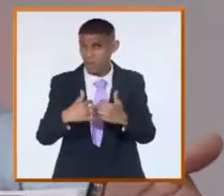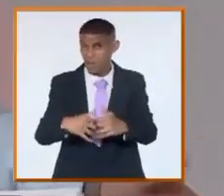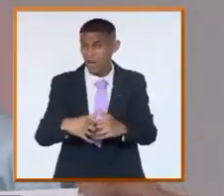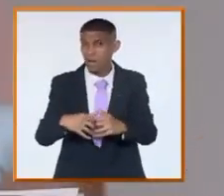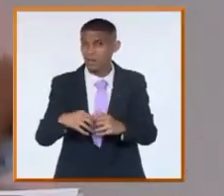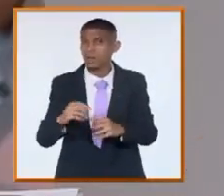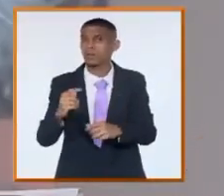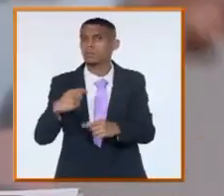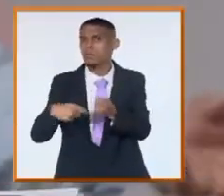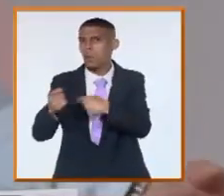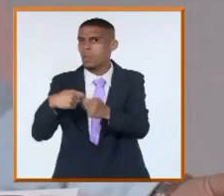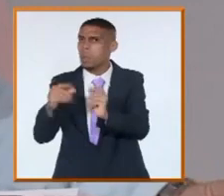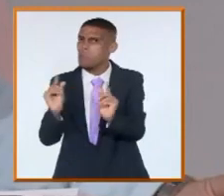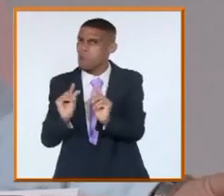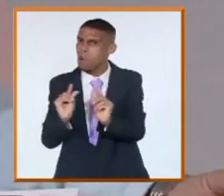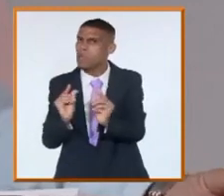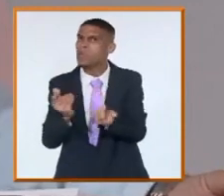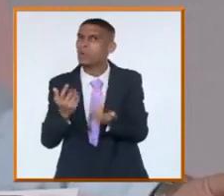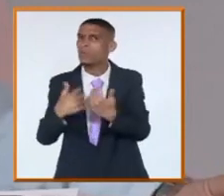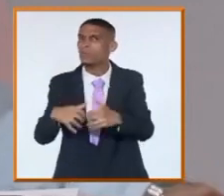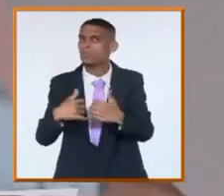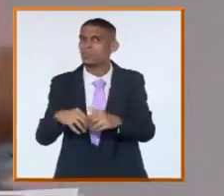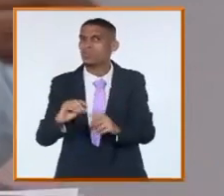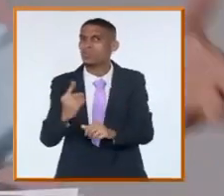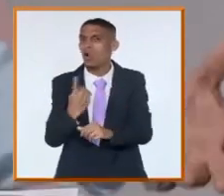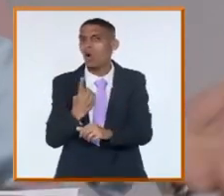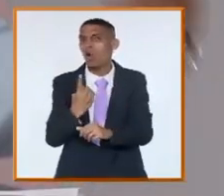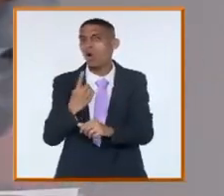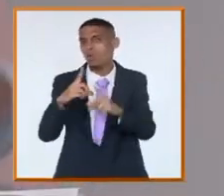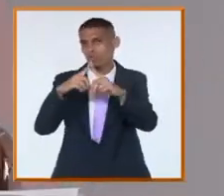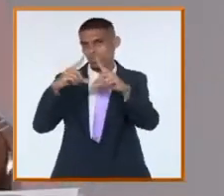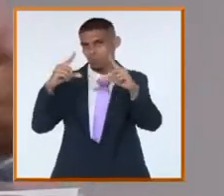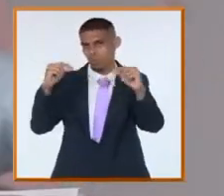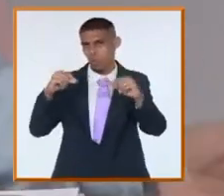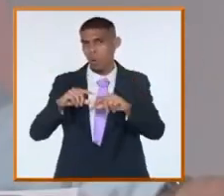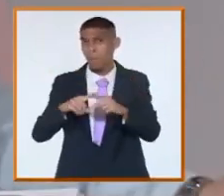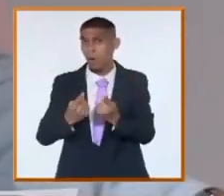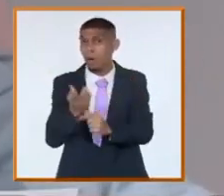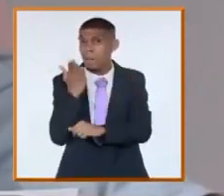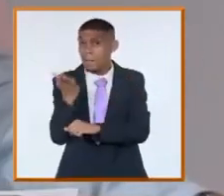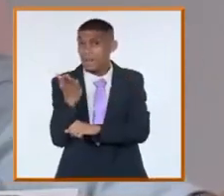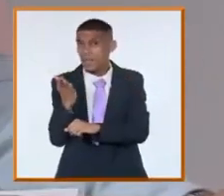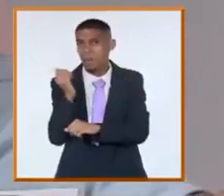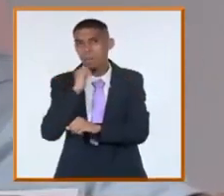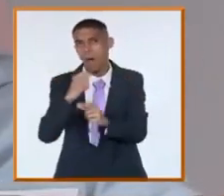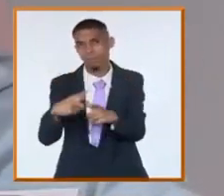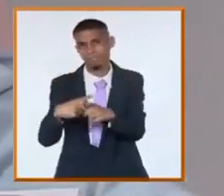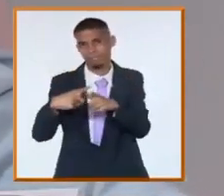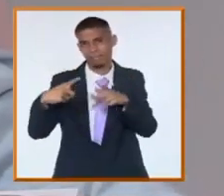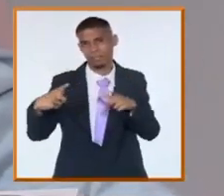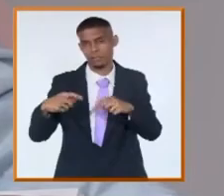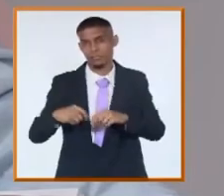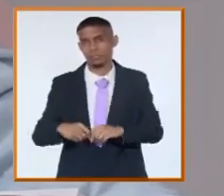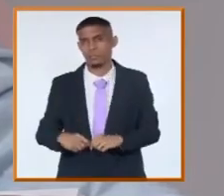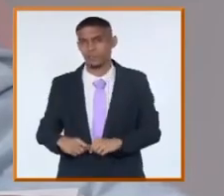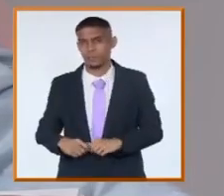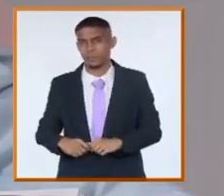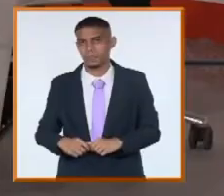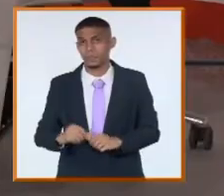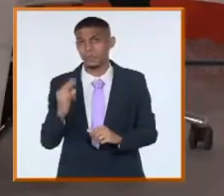exportaban un poquito producían solo vos para el país porque la demanda es mucho mayor que la producción de estas